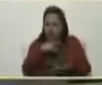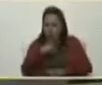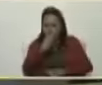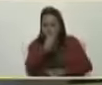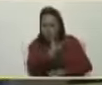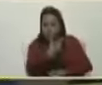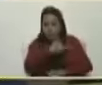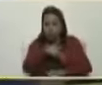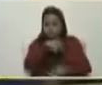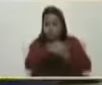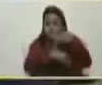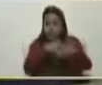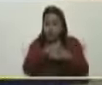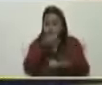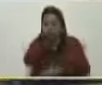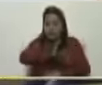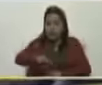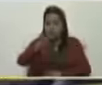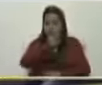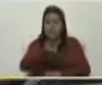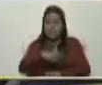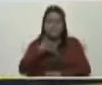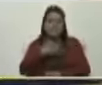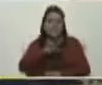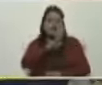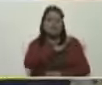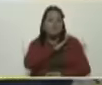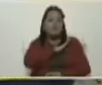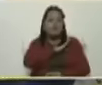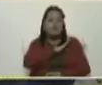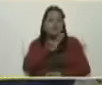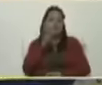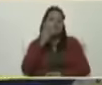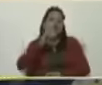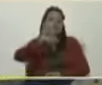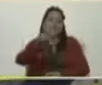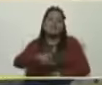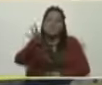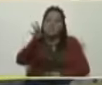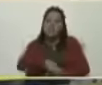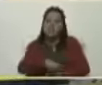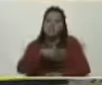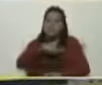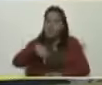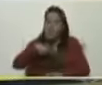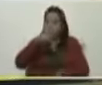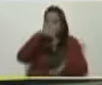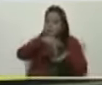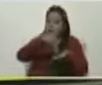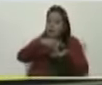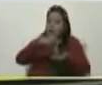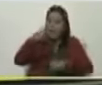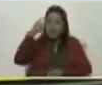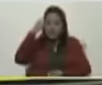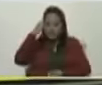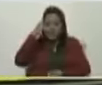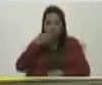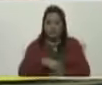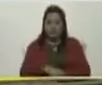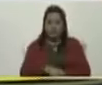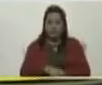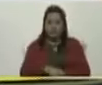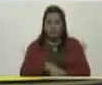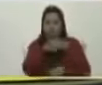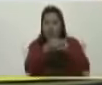nosotros hablábamos del territorio nacional, del sentido de pertenencia hacia el Esequibo, y por eso participamos el día que se dio